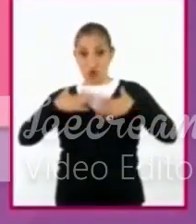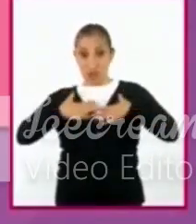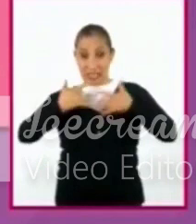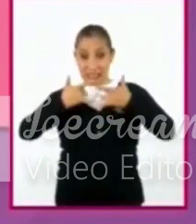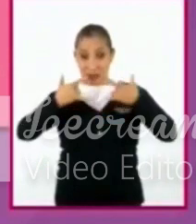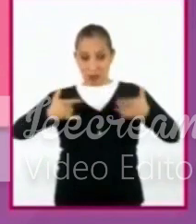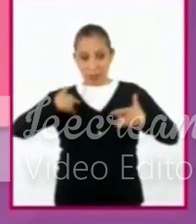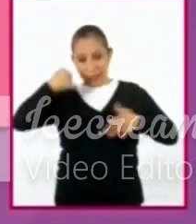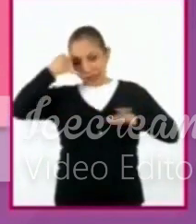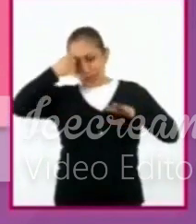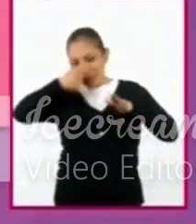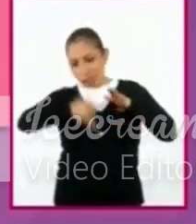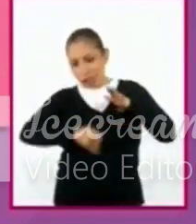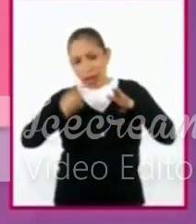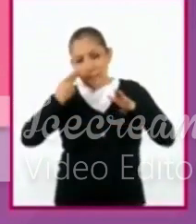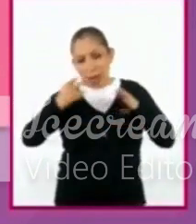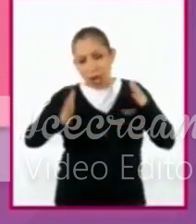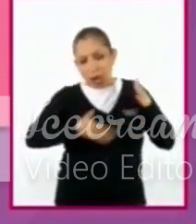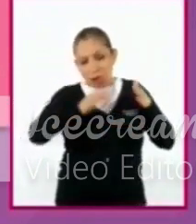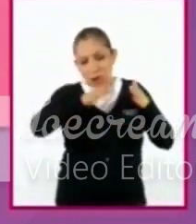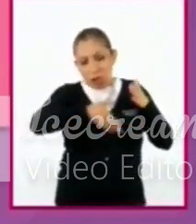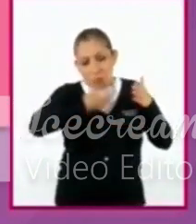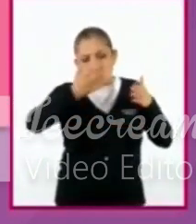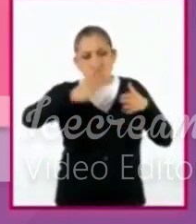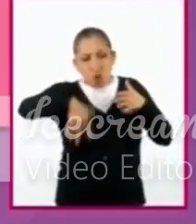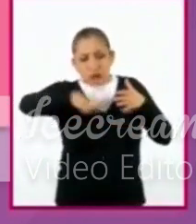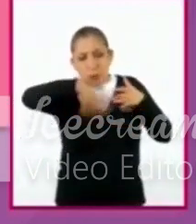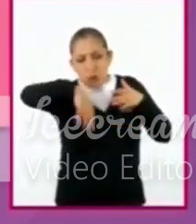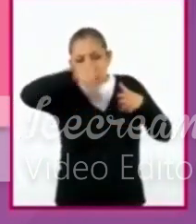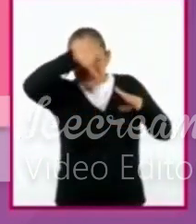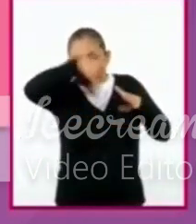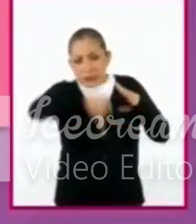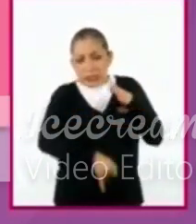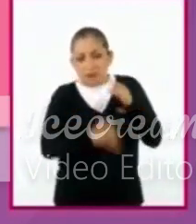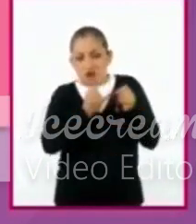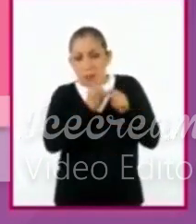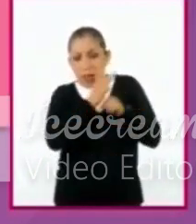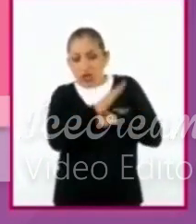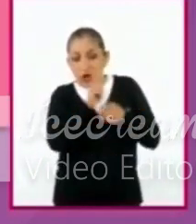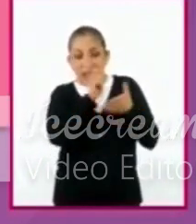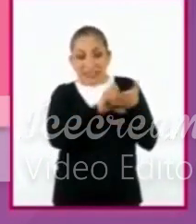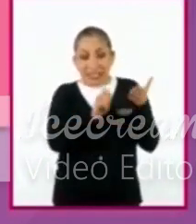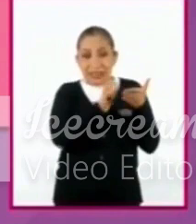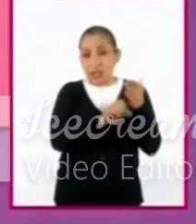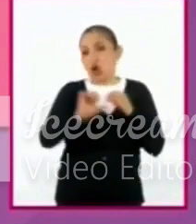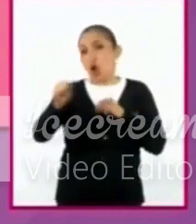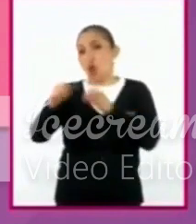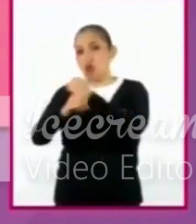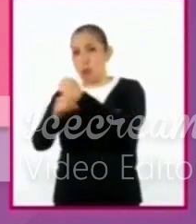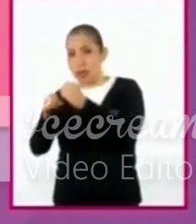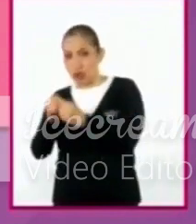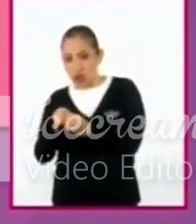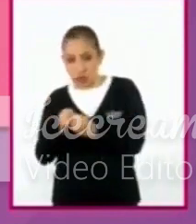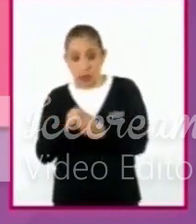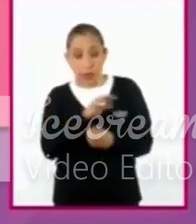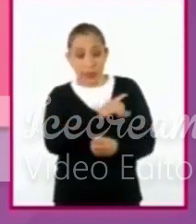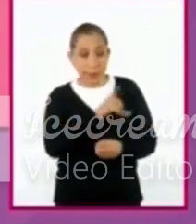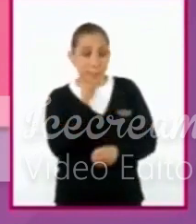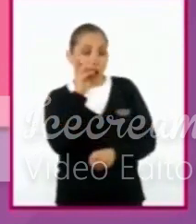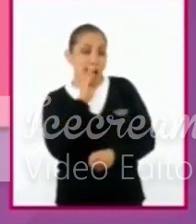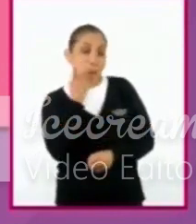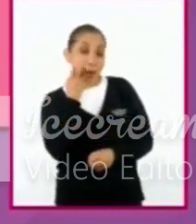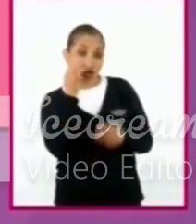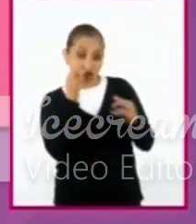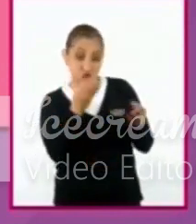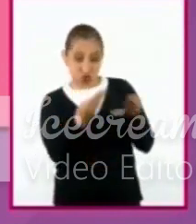desentrañar las fuentes que utiliza para obtener la información, escritas o no escritas. Debe verificar